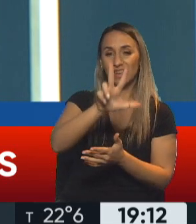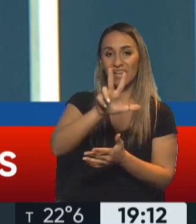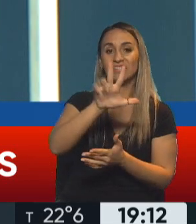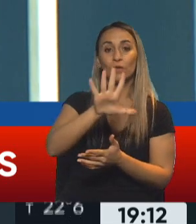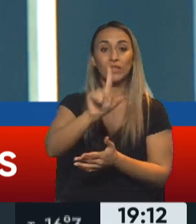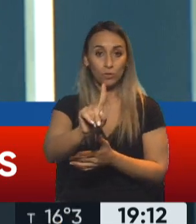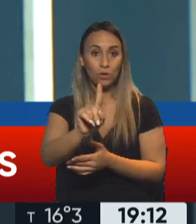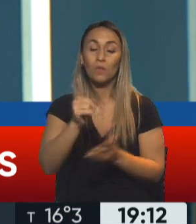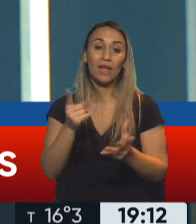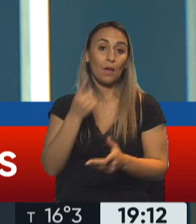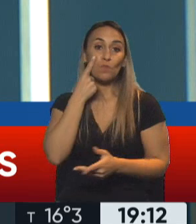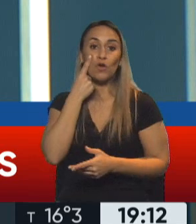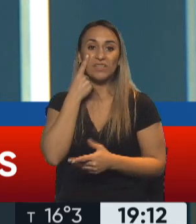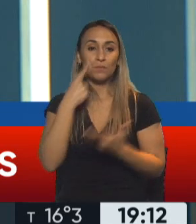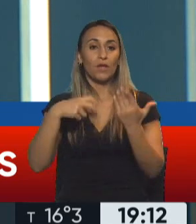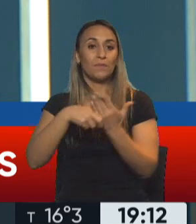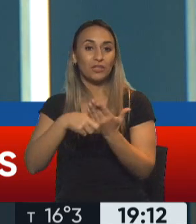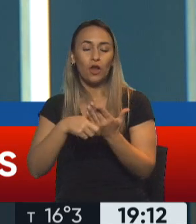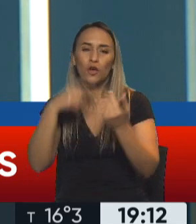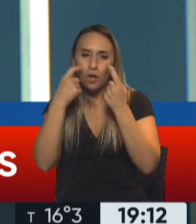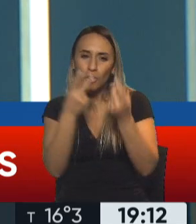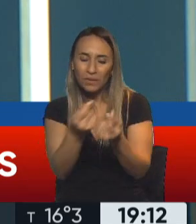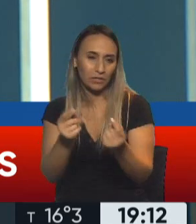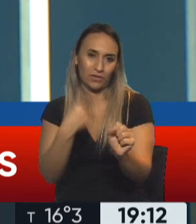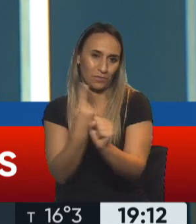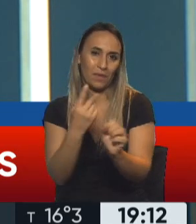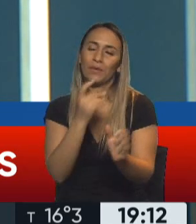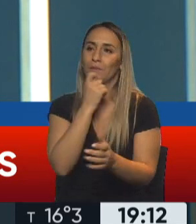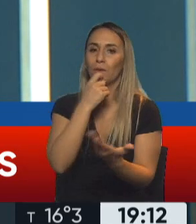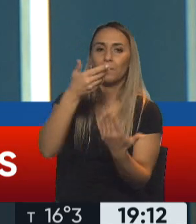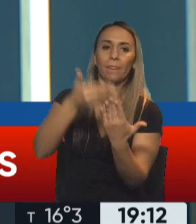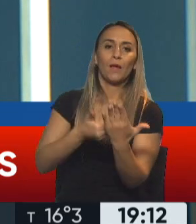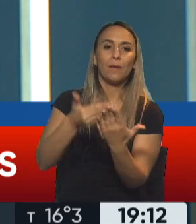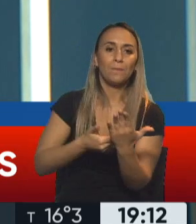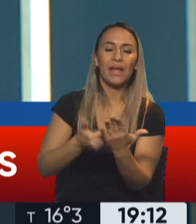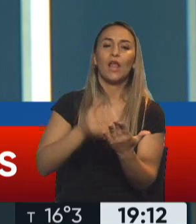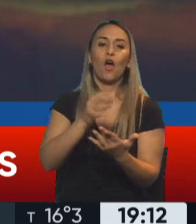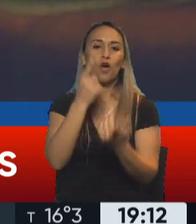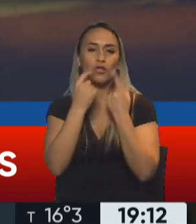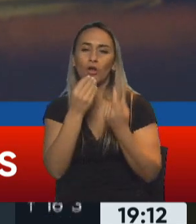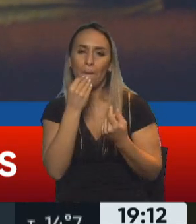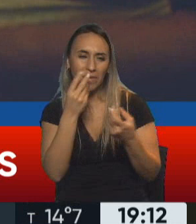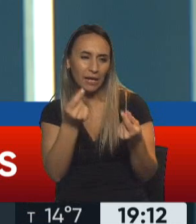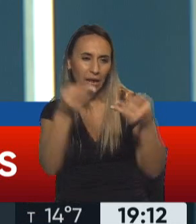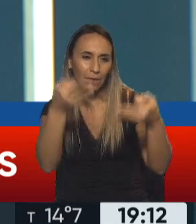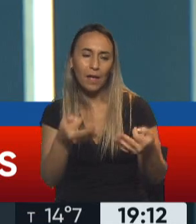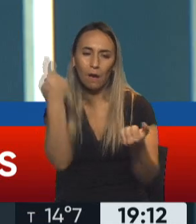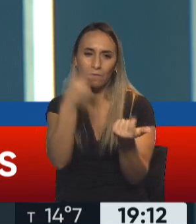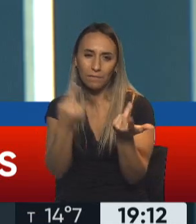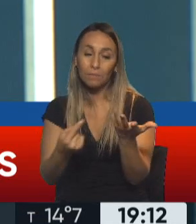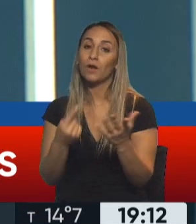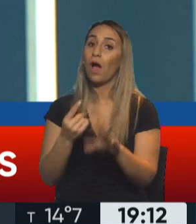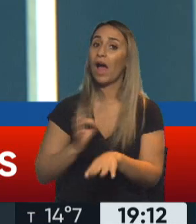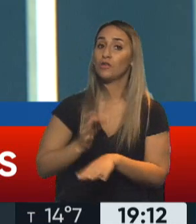controlar precios hasta ahora. Vos, los inspectores municipales, pueden controlar el cumplimiento de ordenanzas, cuestiones de bromatología, por ejemplo. Bueno, desde el año pasado pueden